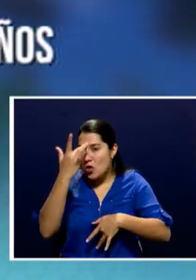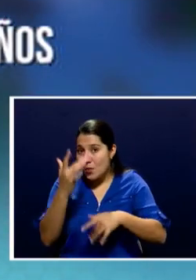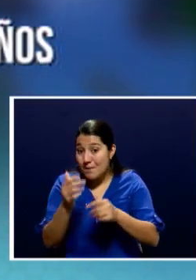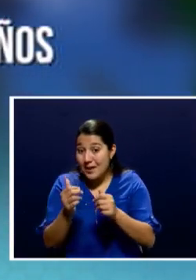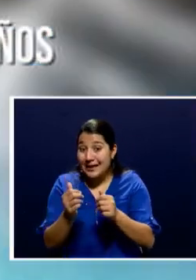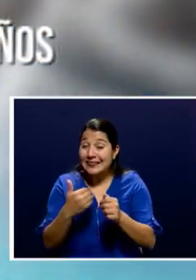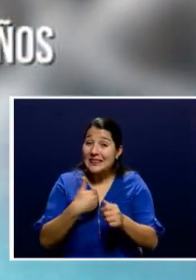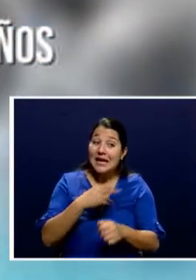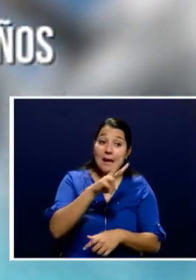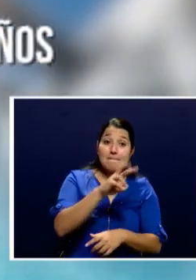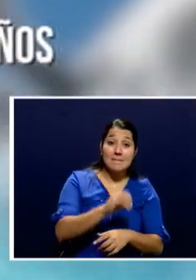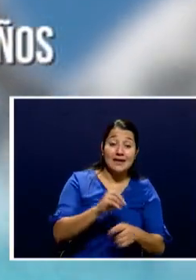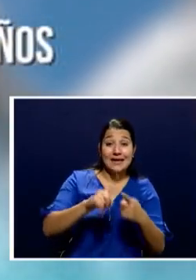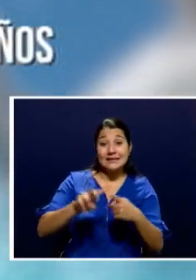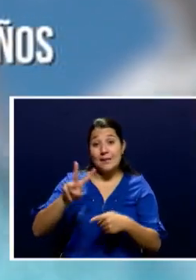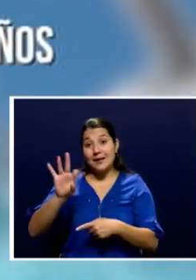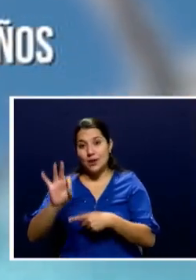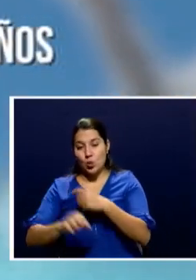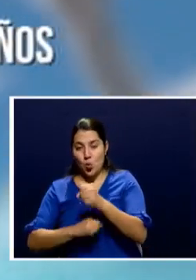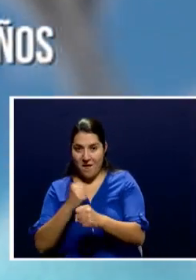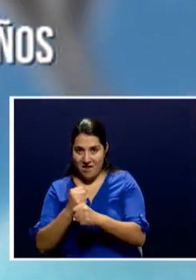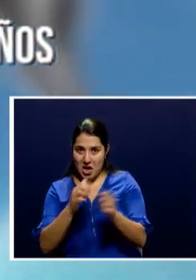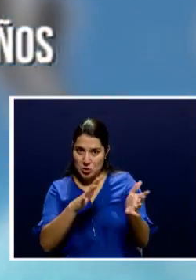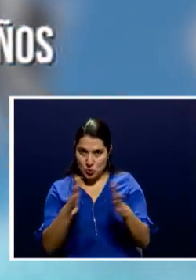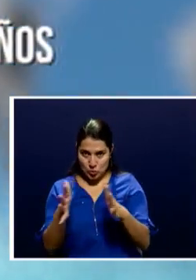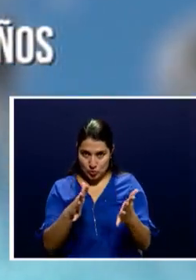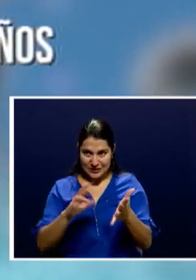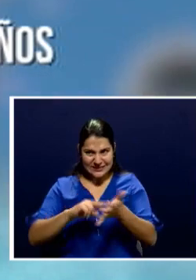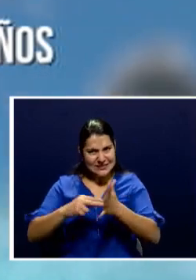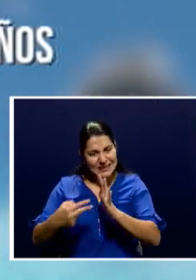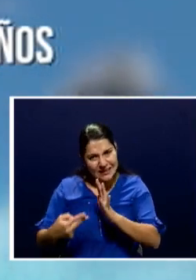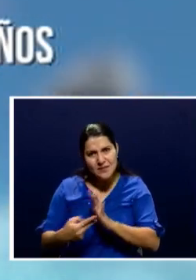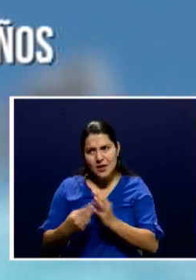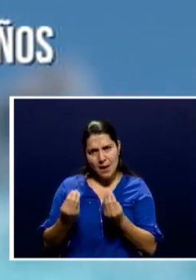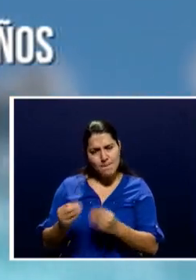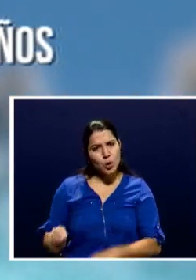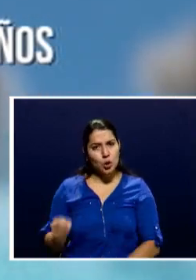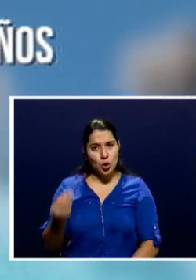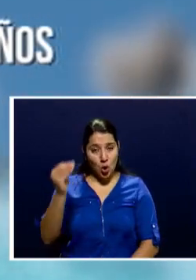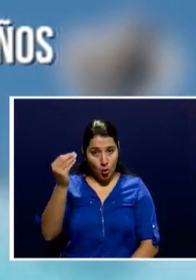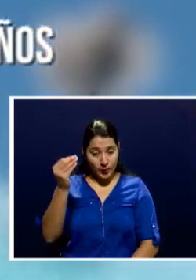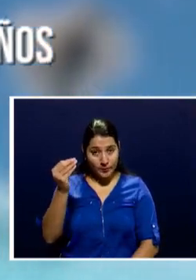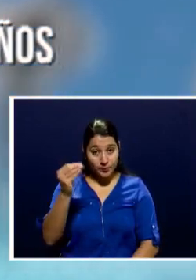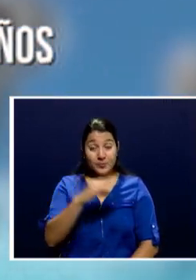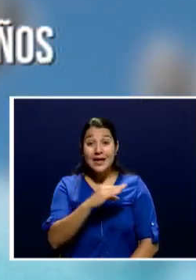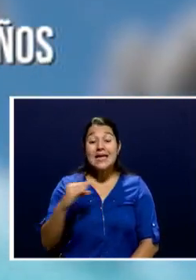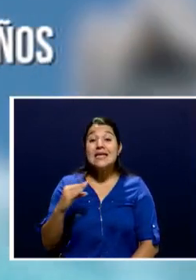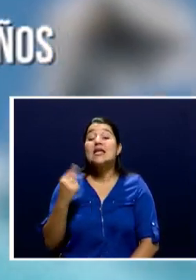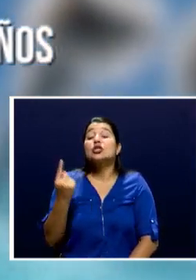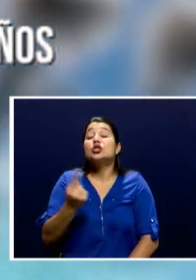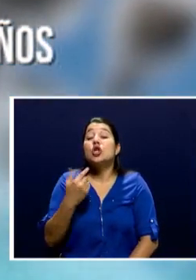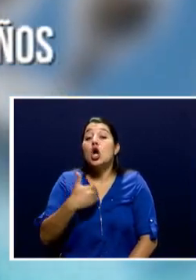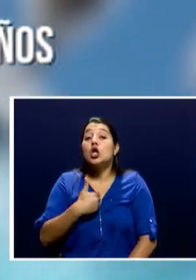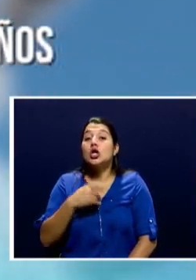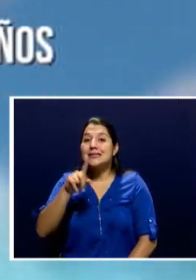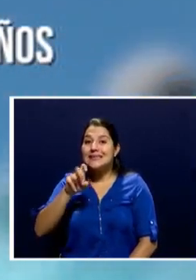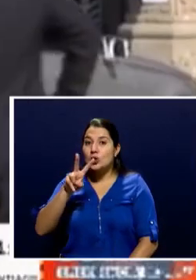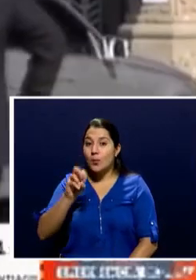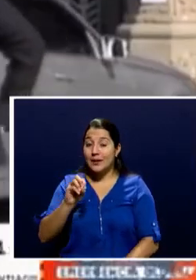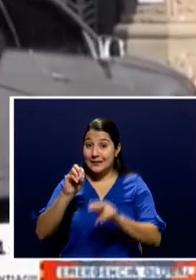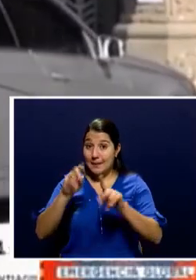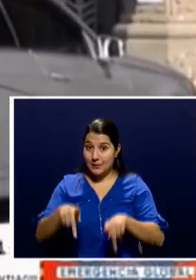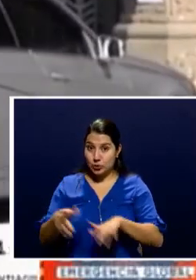entre los 20 y 29 años, es decir, una población bastante joven, y tan solo registran 120